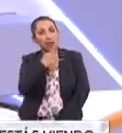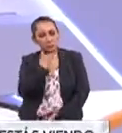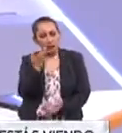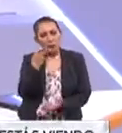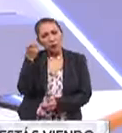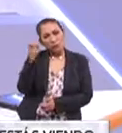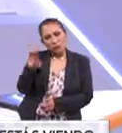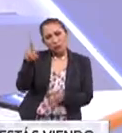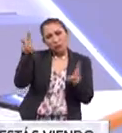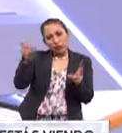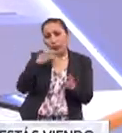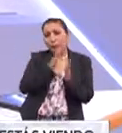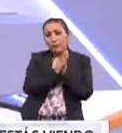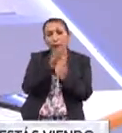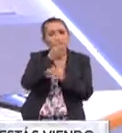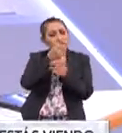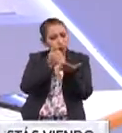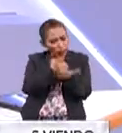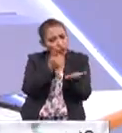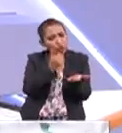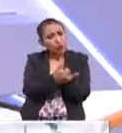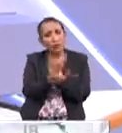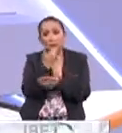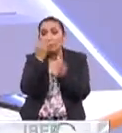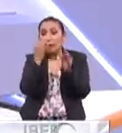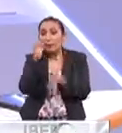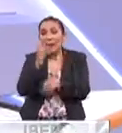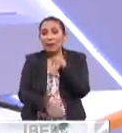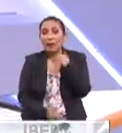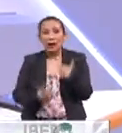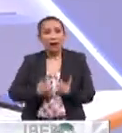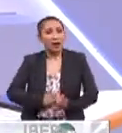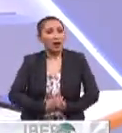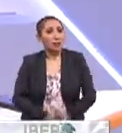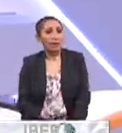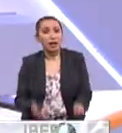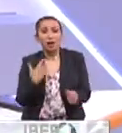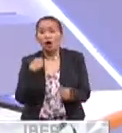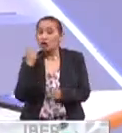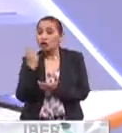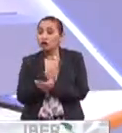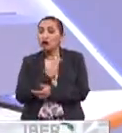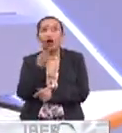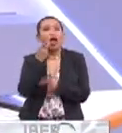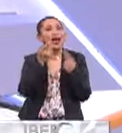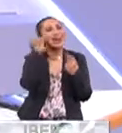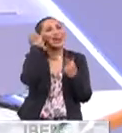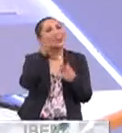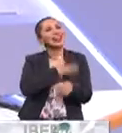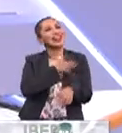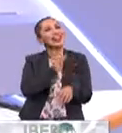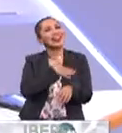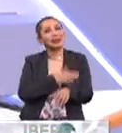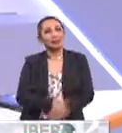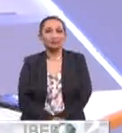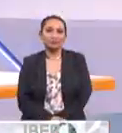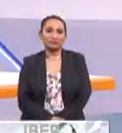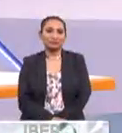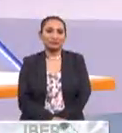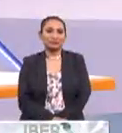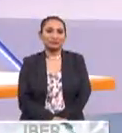al respecto y exhortó a dar ayudas eficaces para acabar con el hambre y que no se quede solo en propósitos o